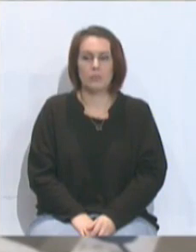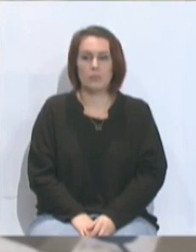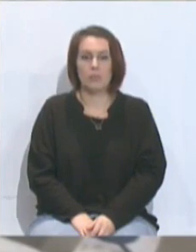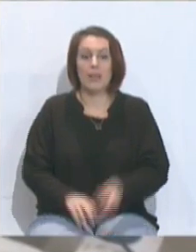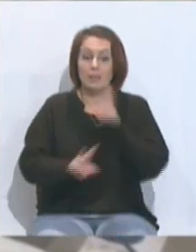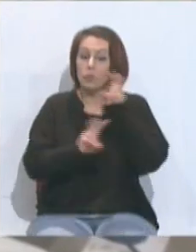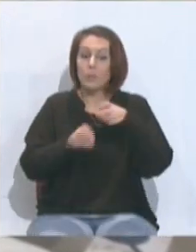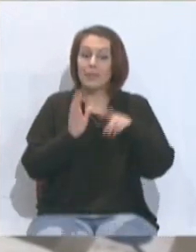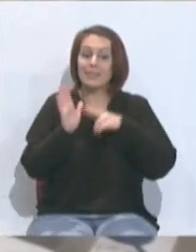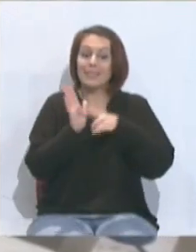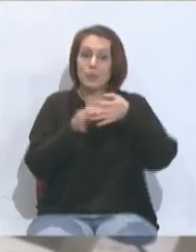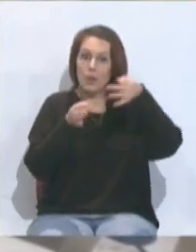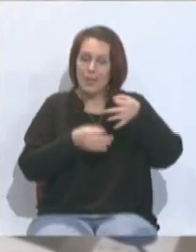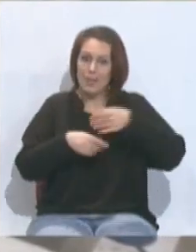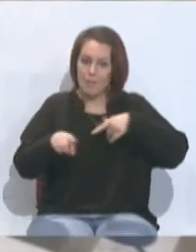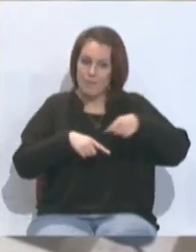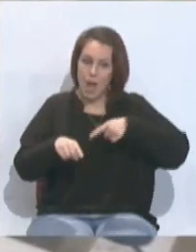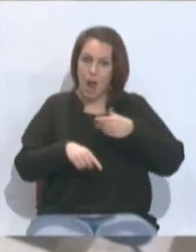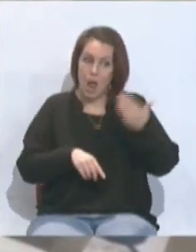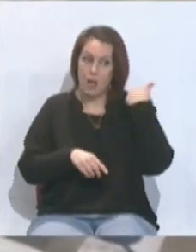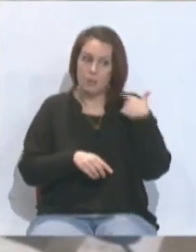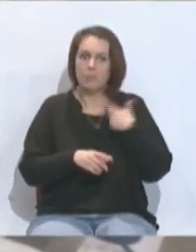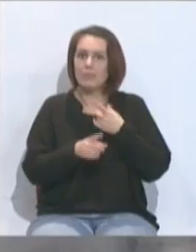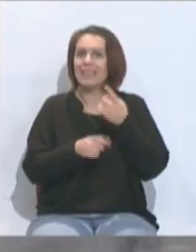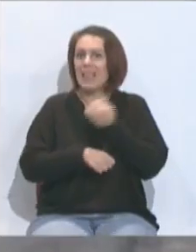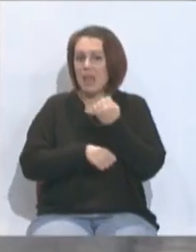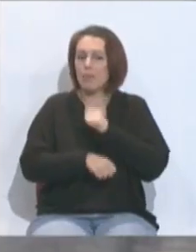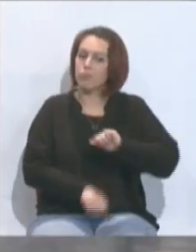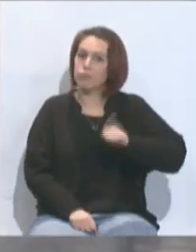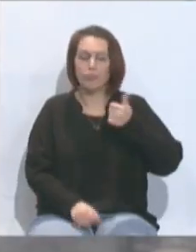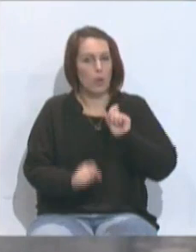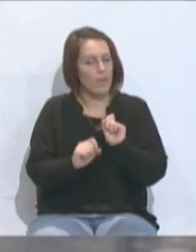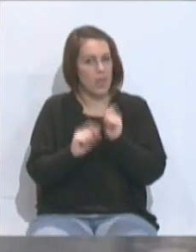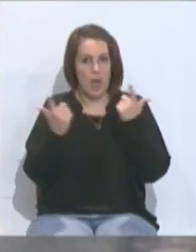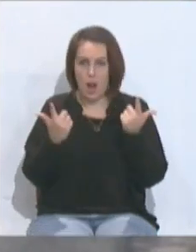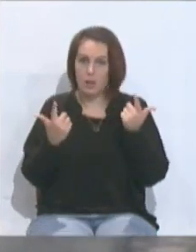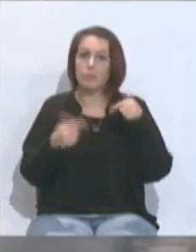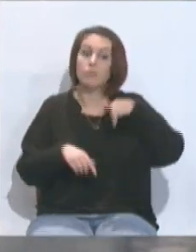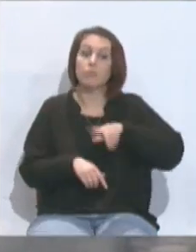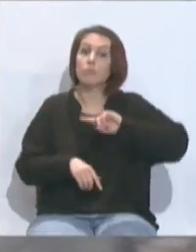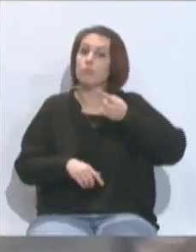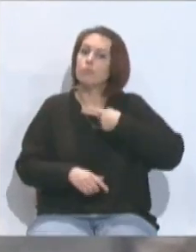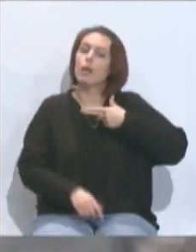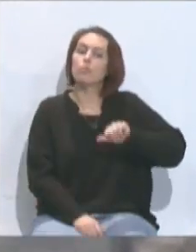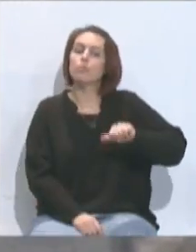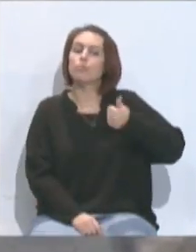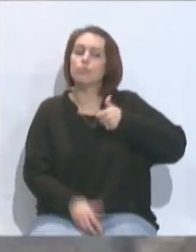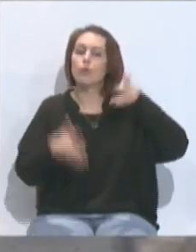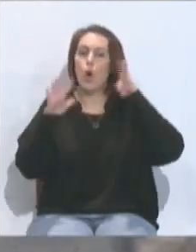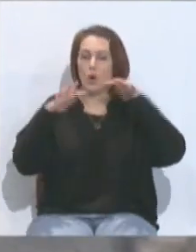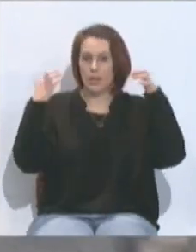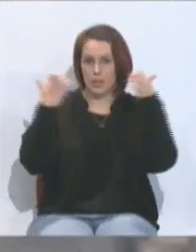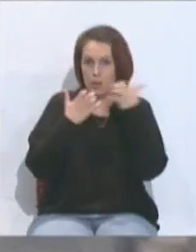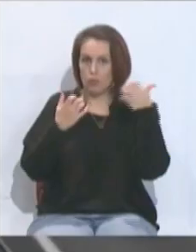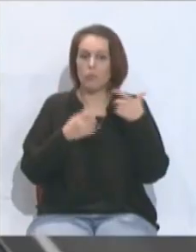La reforma de la Ley de Seguridad Vial recibió el pasado mes de diciembre su aprobación definitiva, primero con el visto bueno del Congreso,